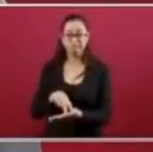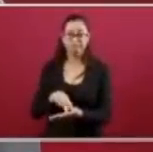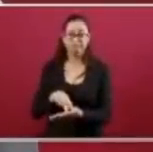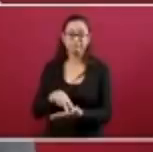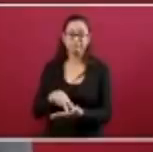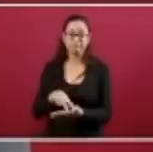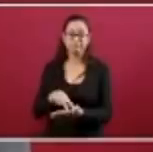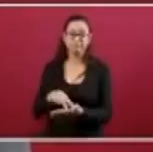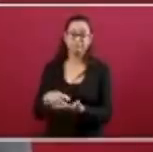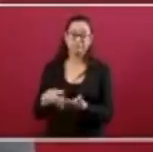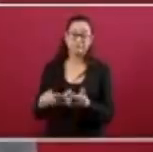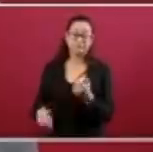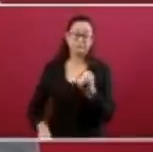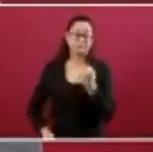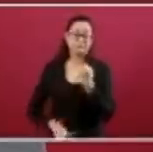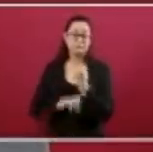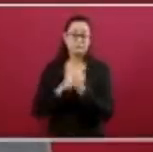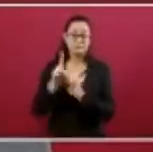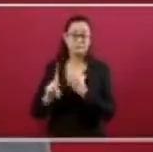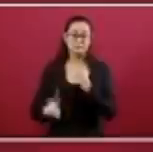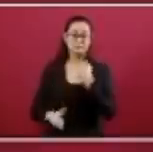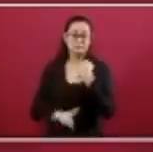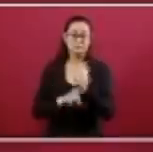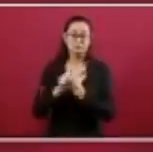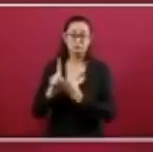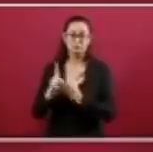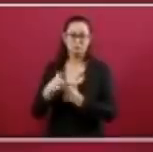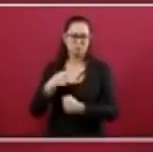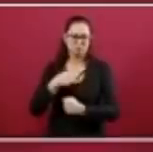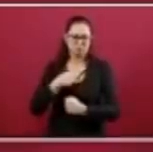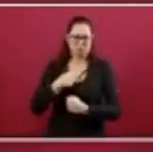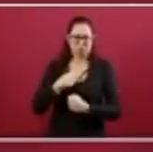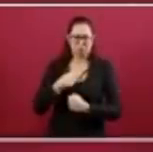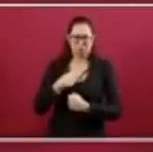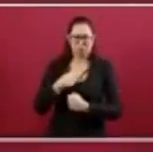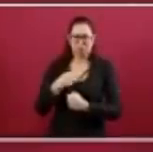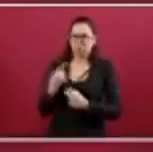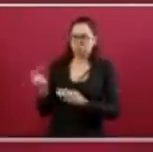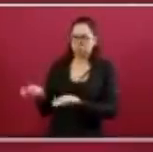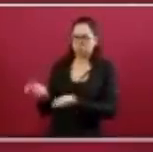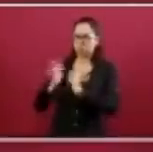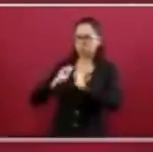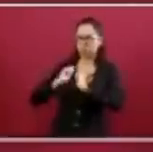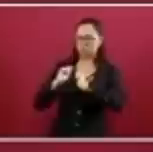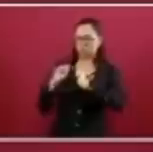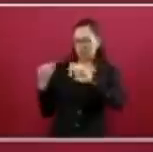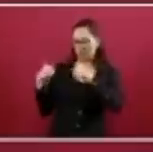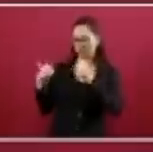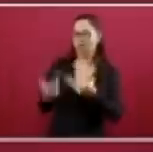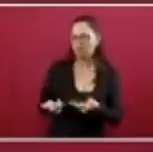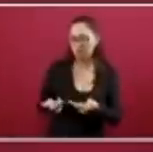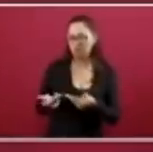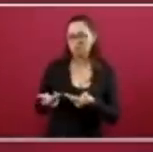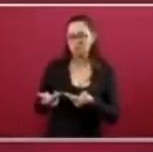un problema heredado por estas prácticas,